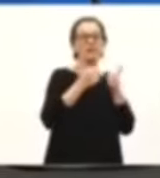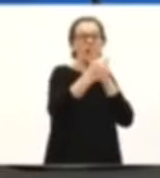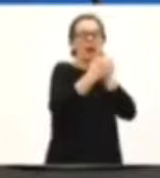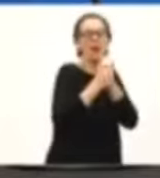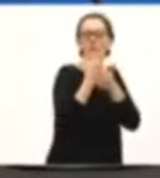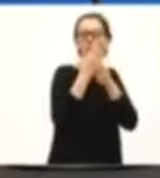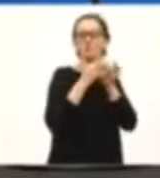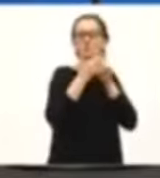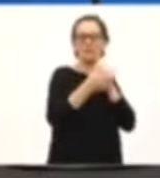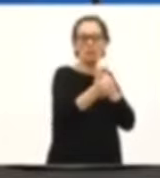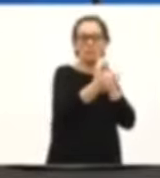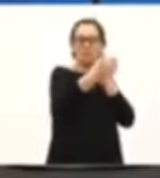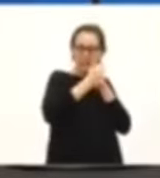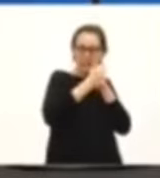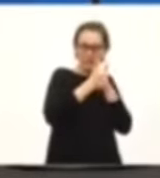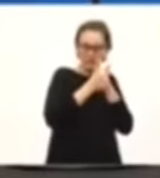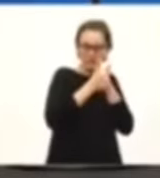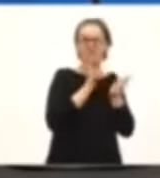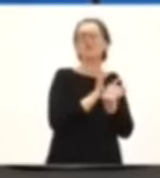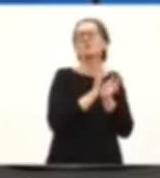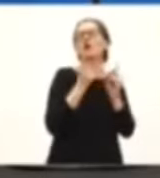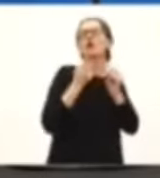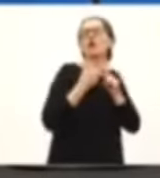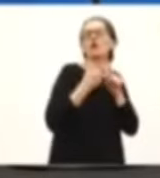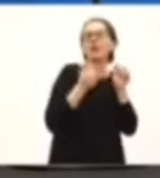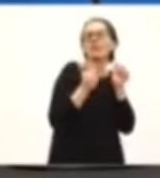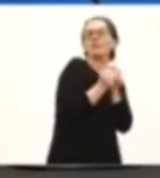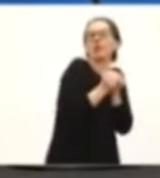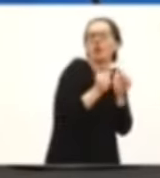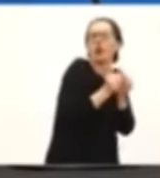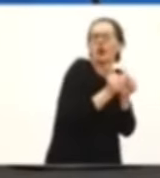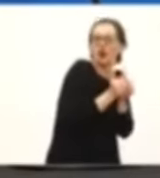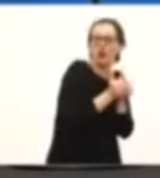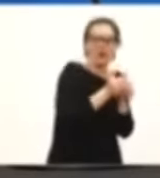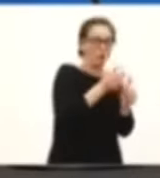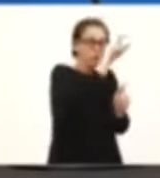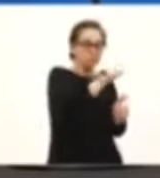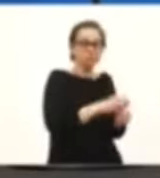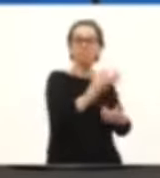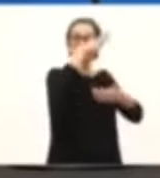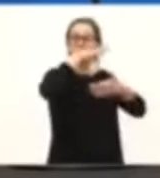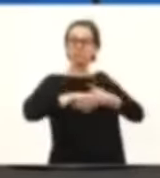distancia. Repito, contacto estrecho es quien estuvo con un caso positivo